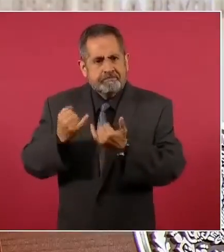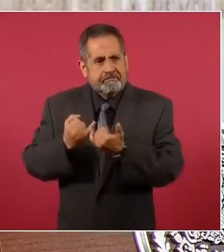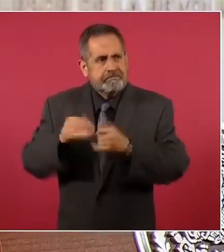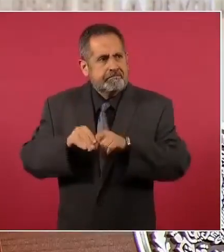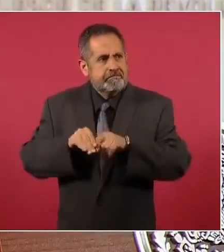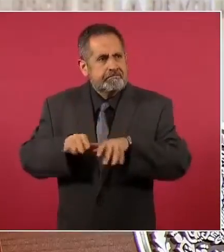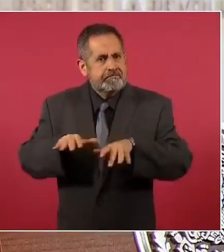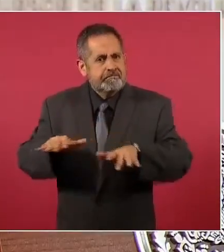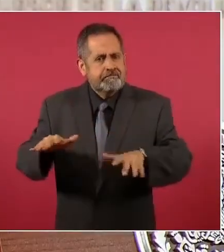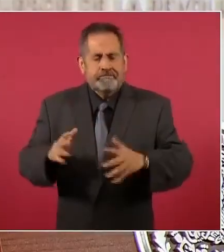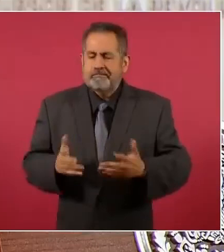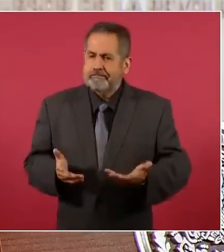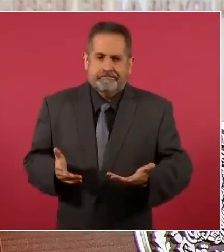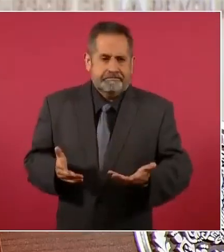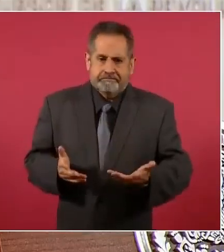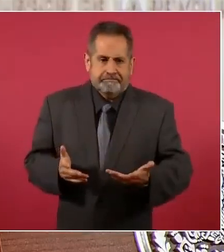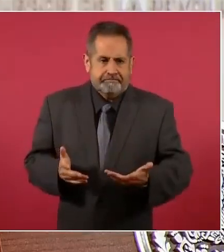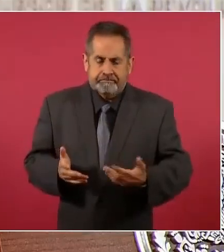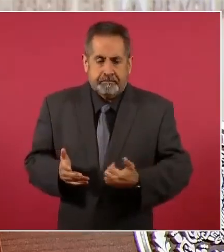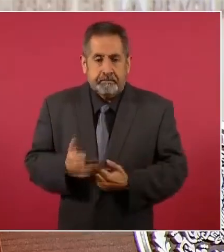Entonces, ¿cómo es la mejor forma